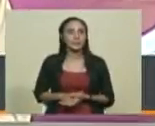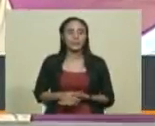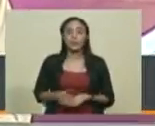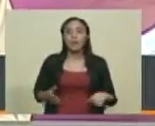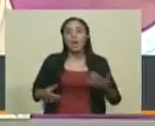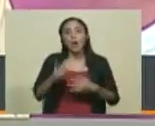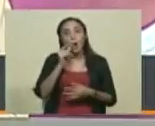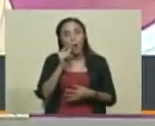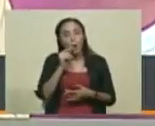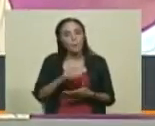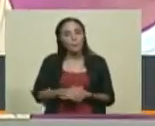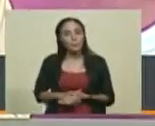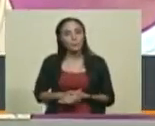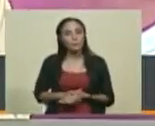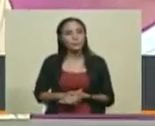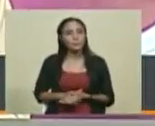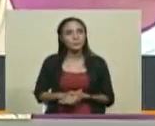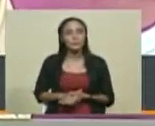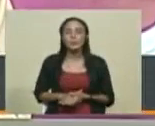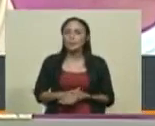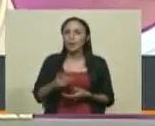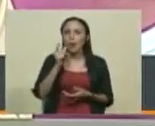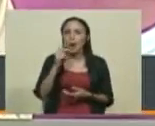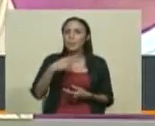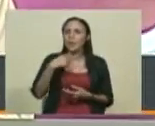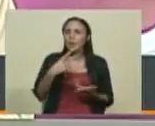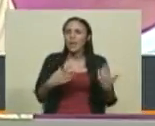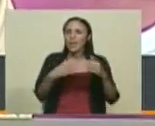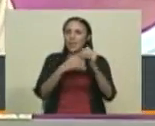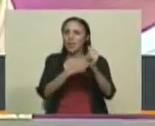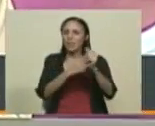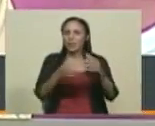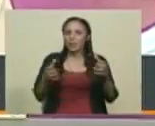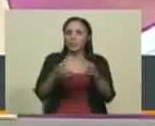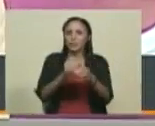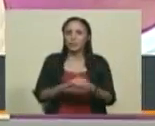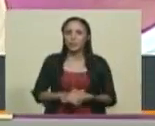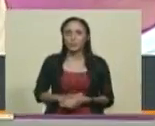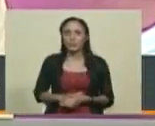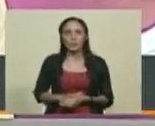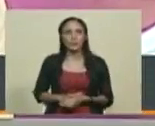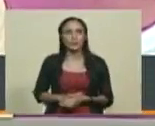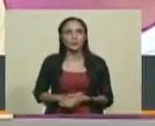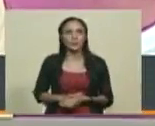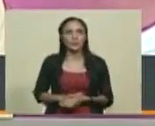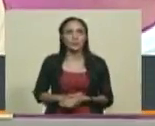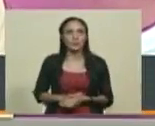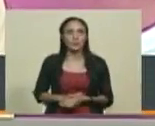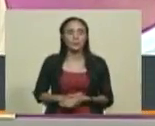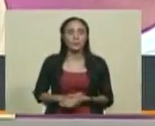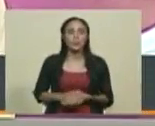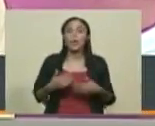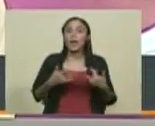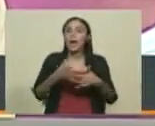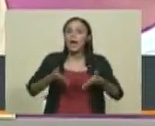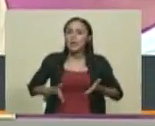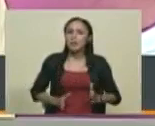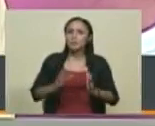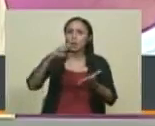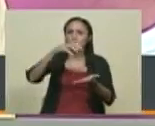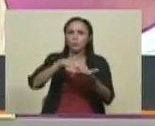petrolera, Franlis Torreyes, nacido en Upata, Estado Bolívar,